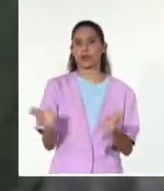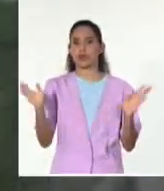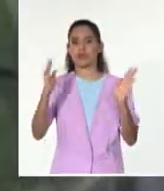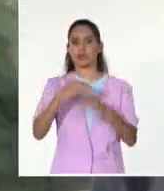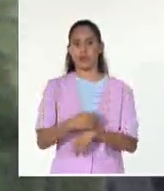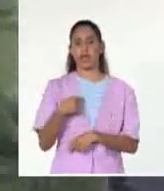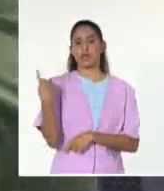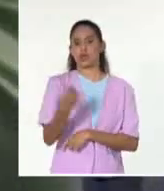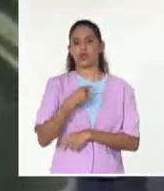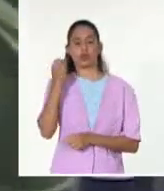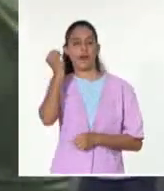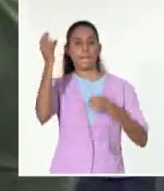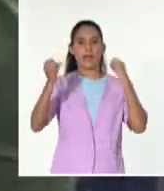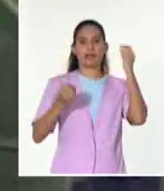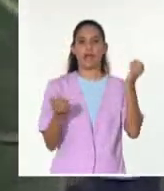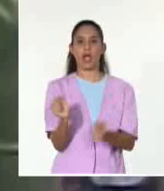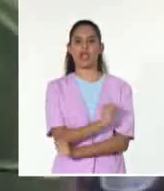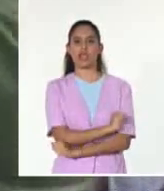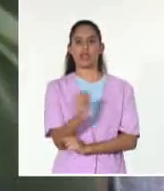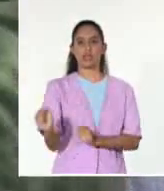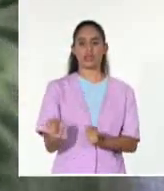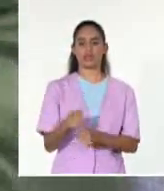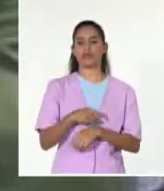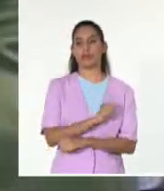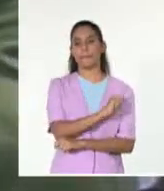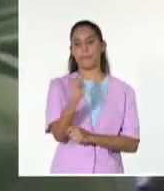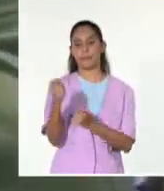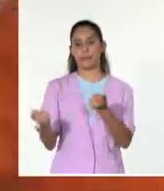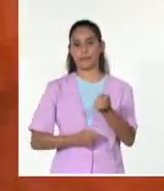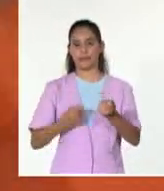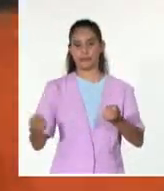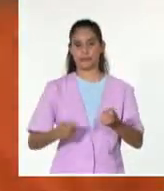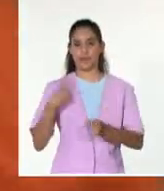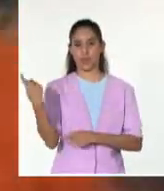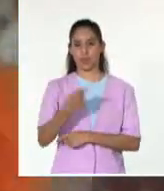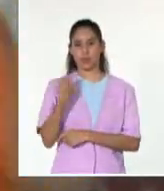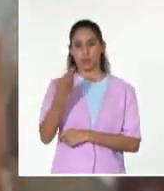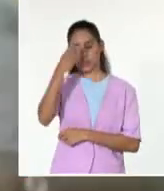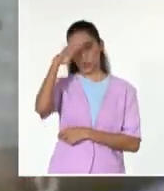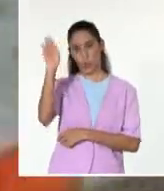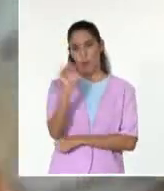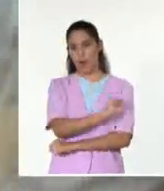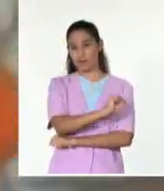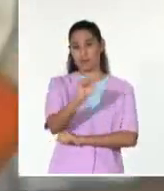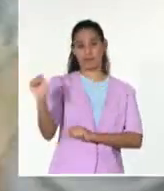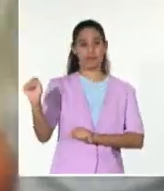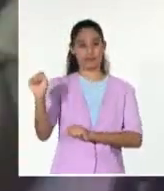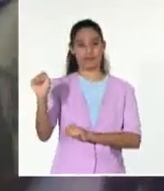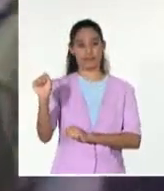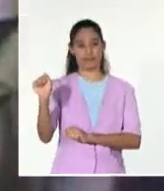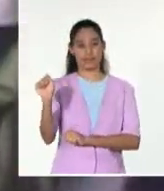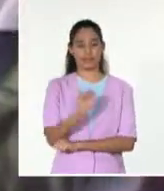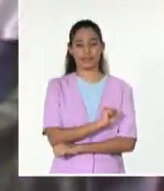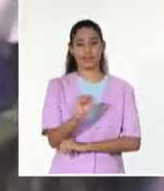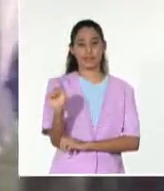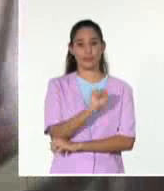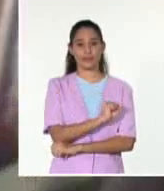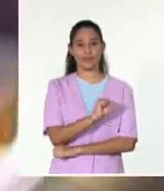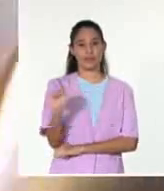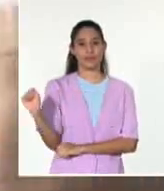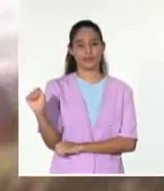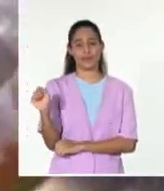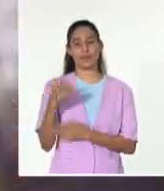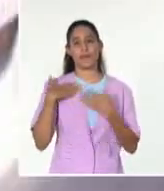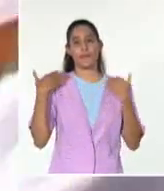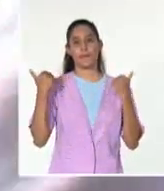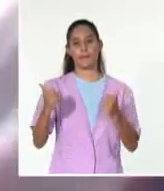vencer. ¡Va a ganar Cuba! ¡Va a ganar Cuba! ¡Va a ganar Cuba! ¡Ganó Cuba! ¡Ganó Cuba!